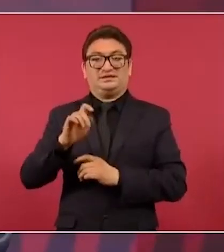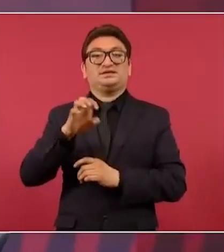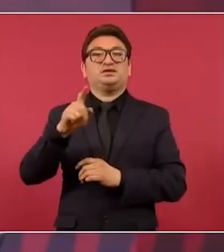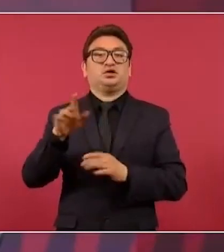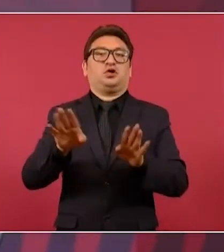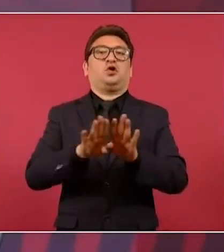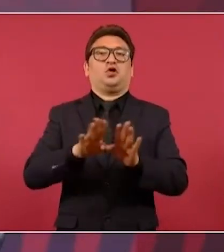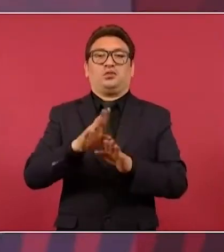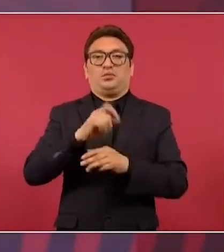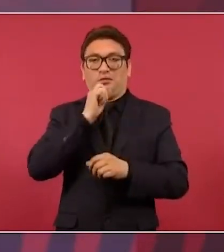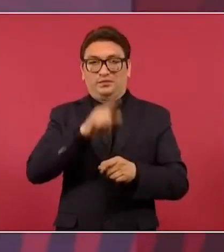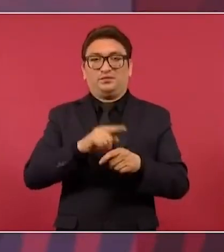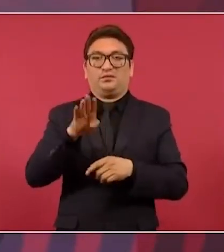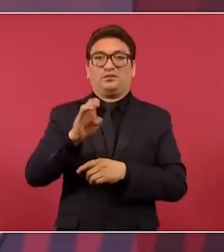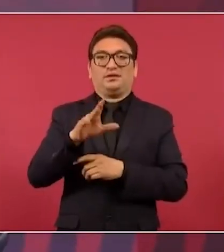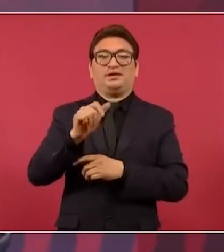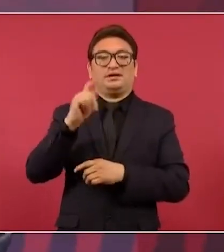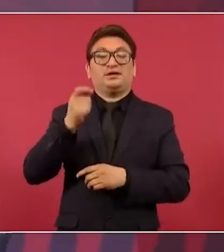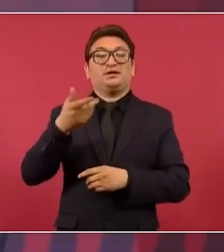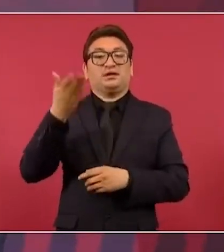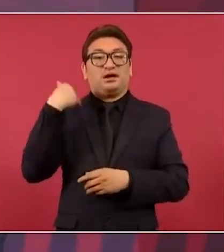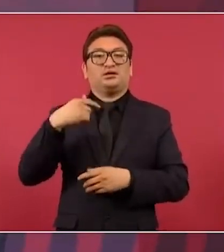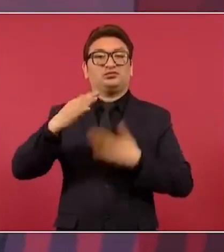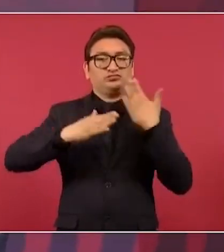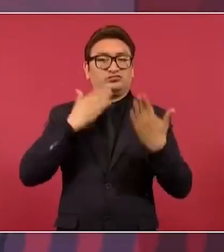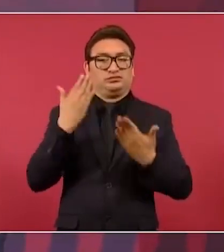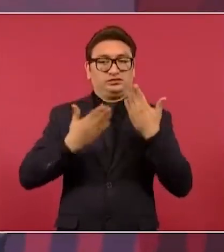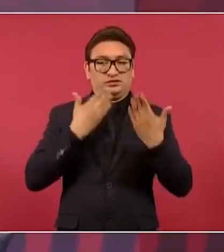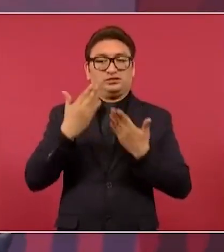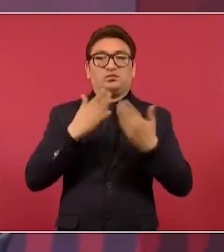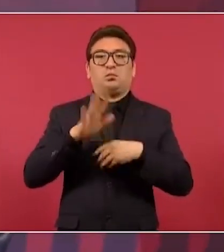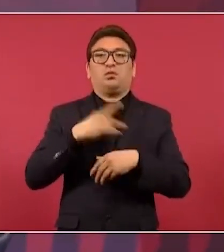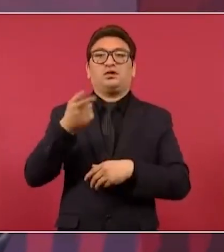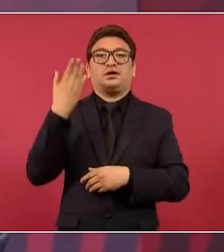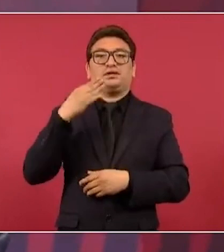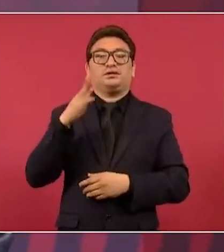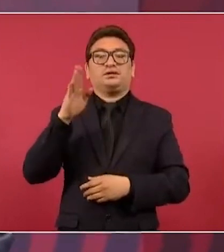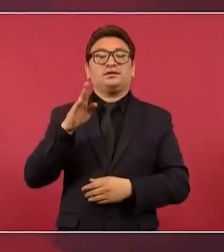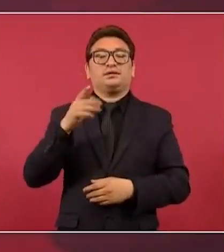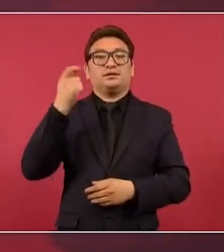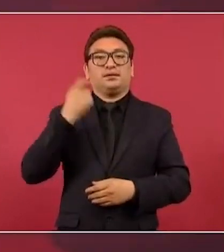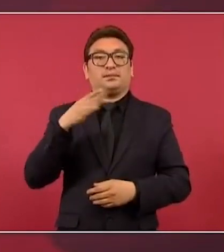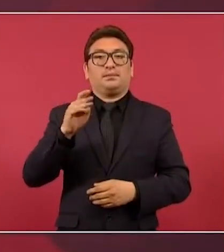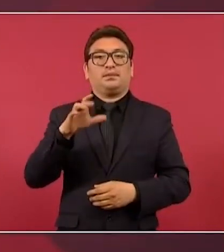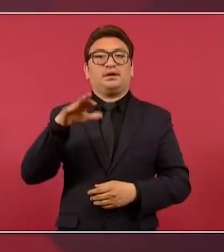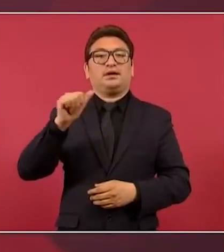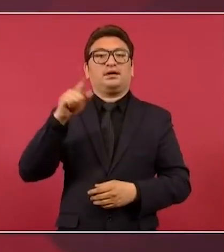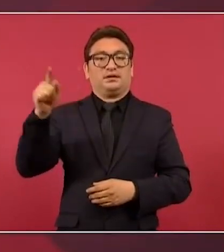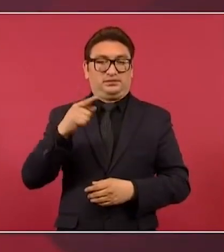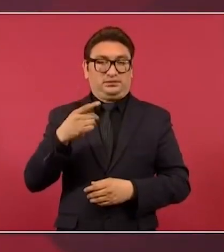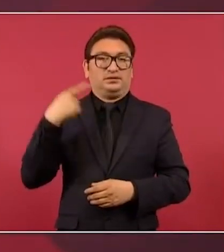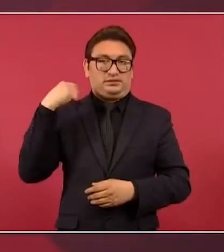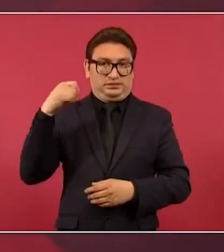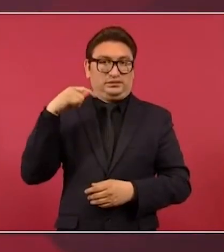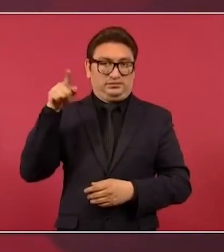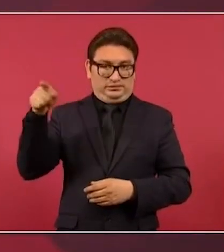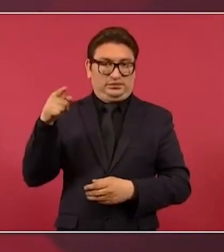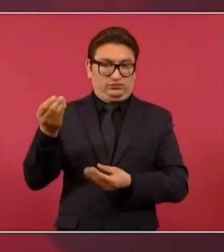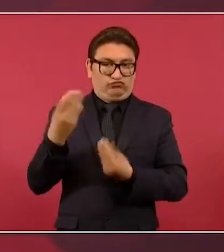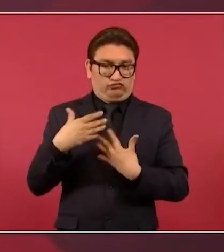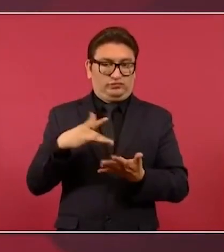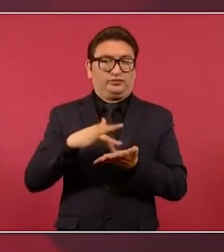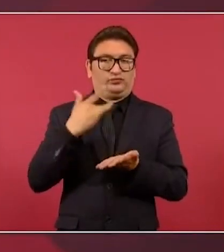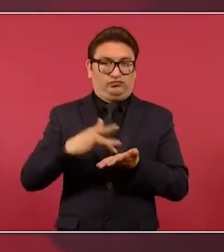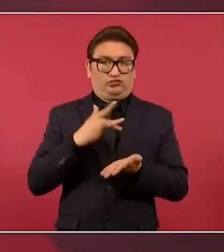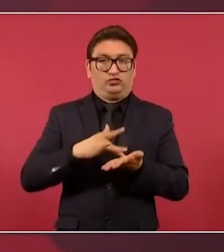Es como lo de las becas. Cuando estudié, estudié por una beca en la Casa del Estudiante Tabasqueño.